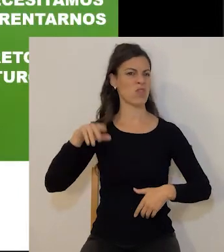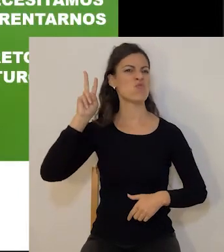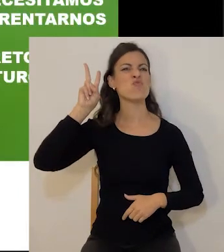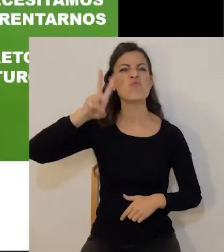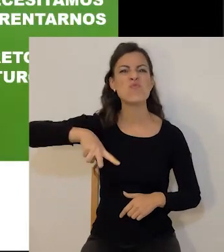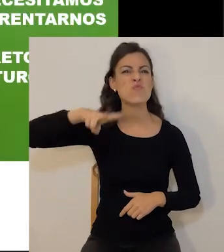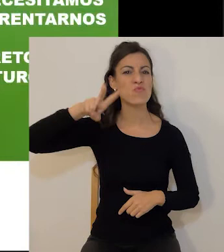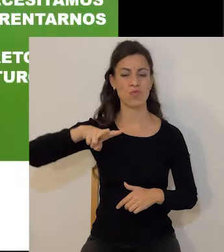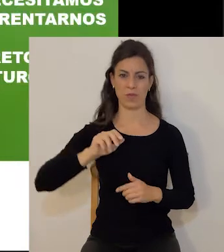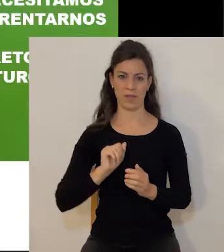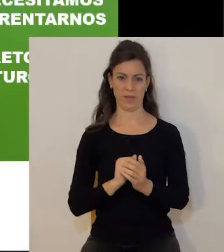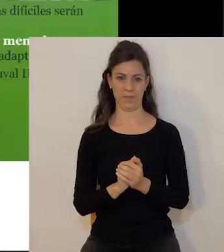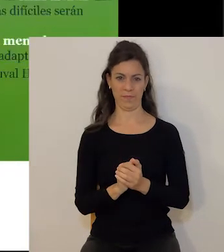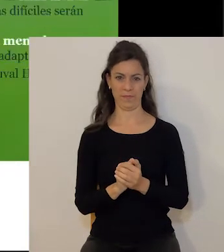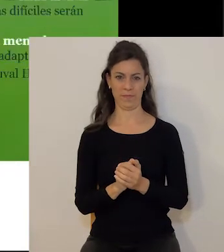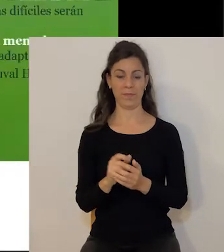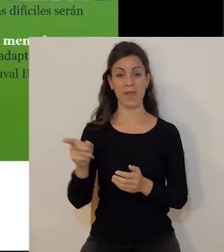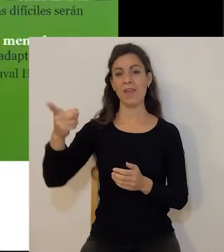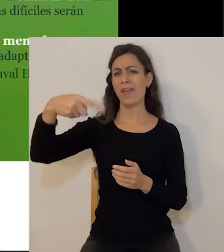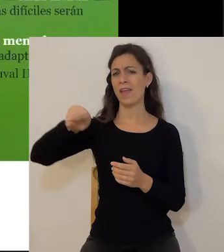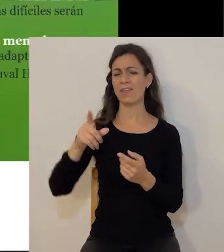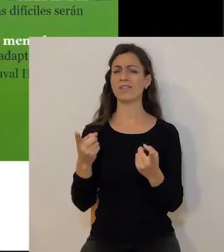Nunca. ¿Qué necesitan?